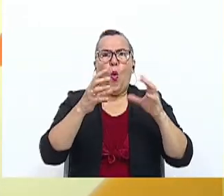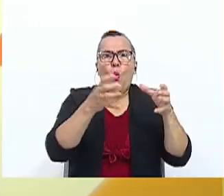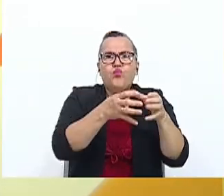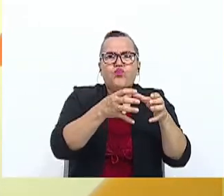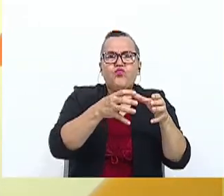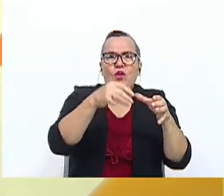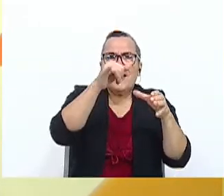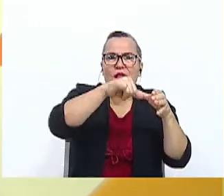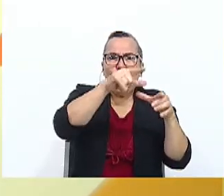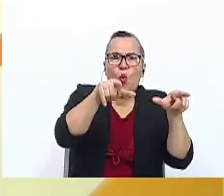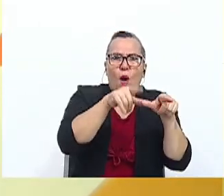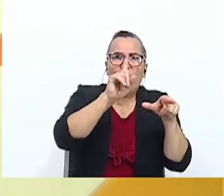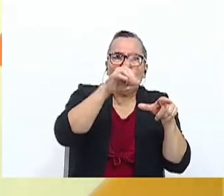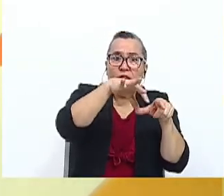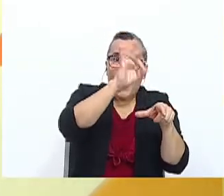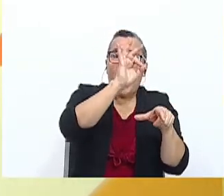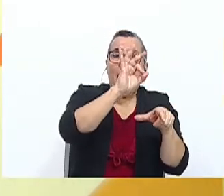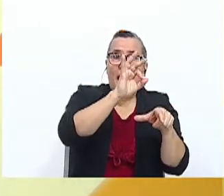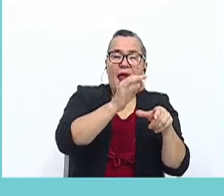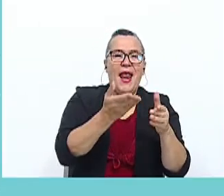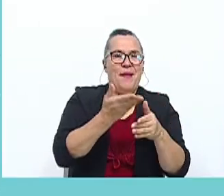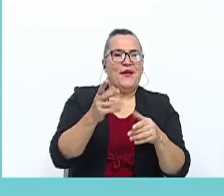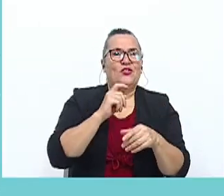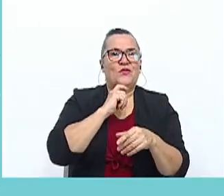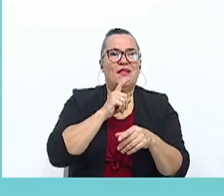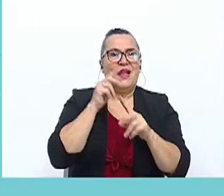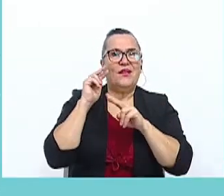importantes de estos elementos metálicos?